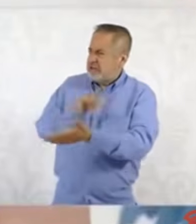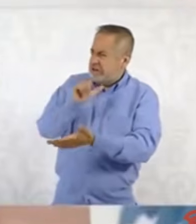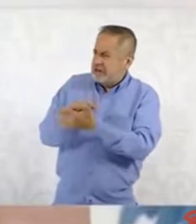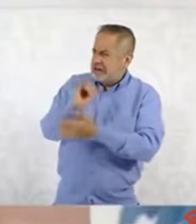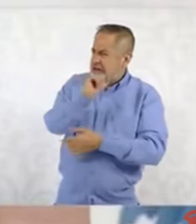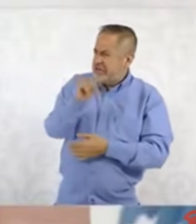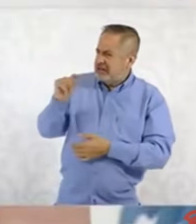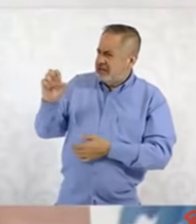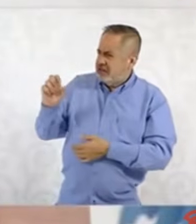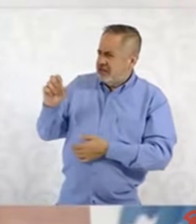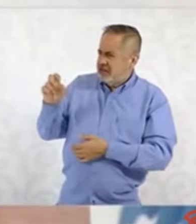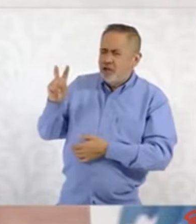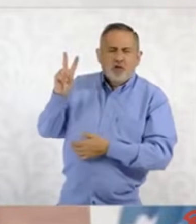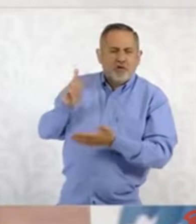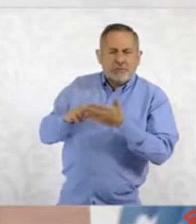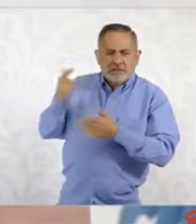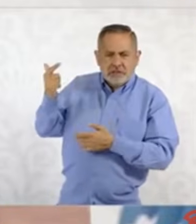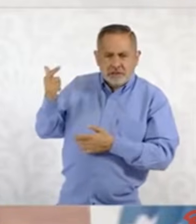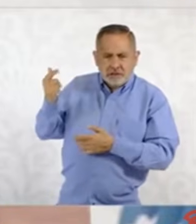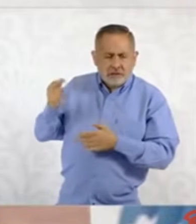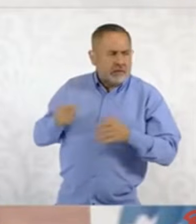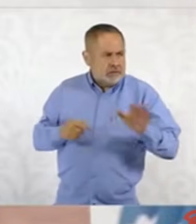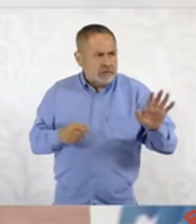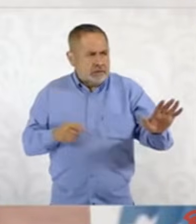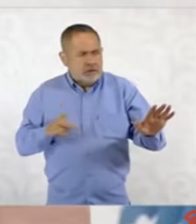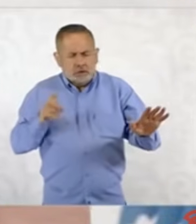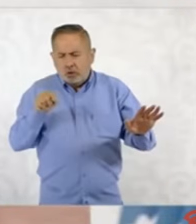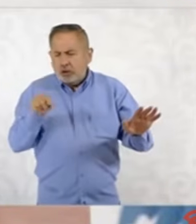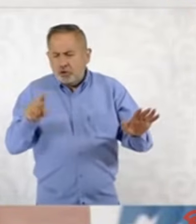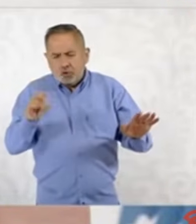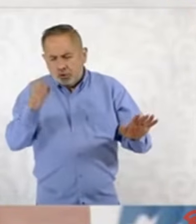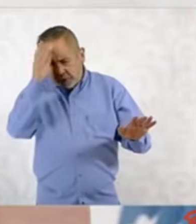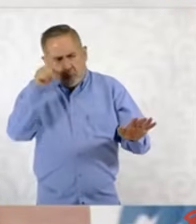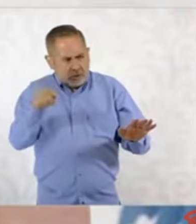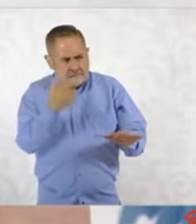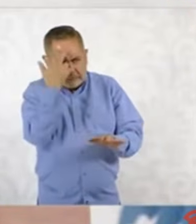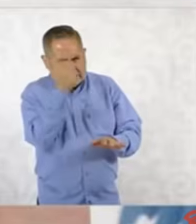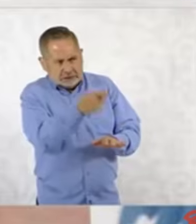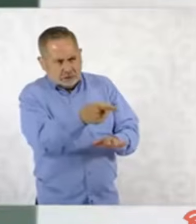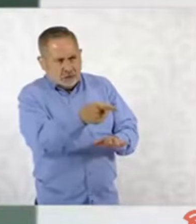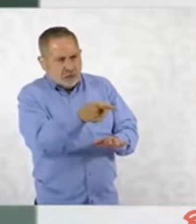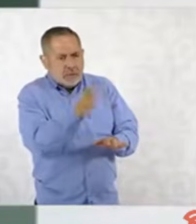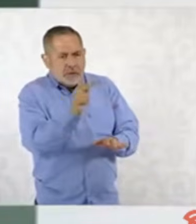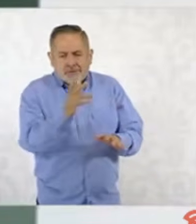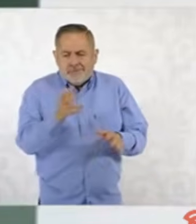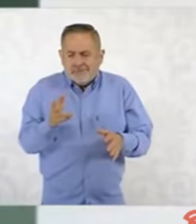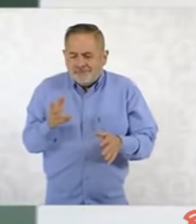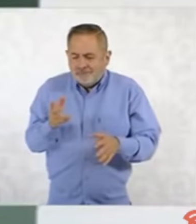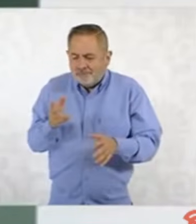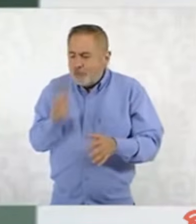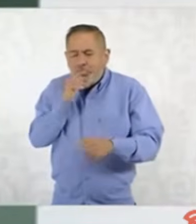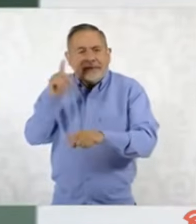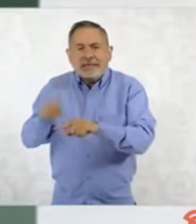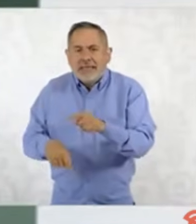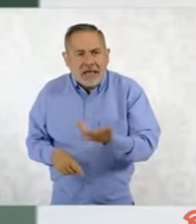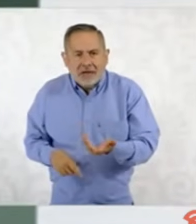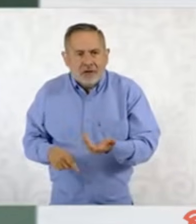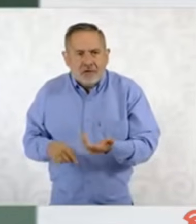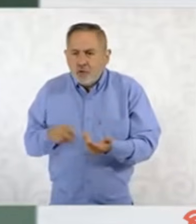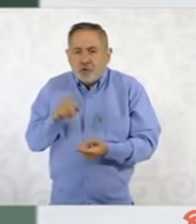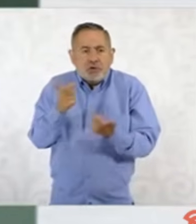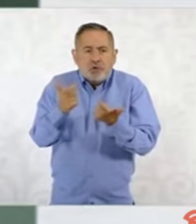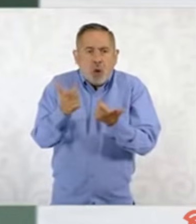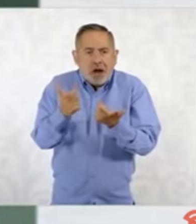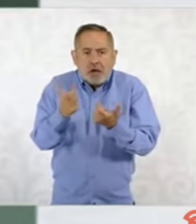estamos de acuerdo nosotros con esa ley, pero se ha presentado muchas veces la imposibilidad económica financiera de